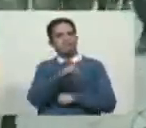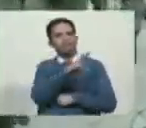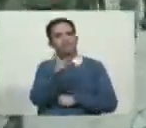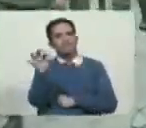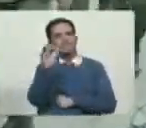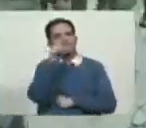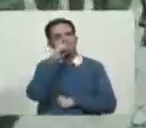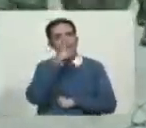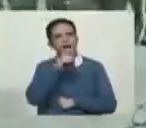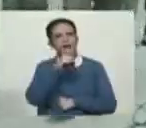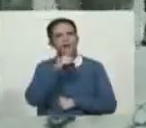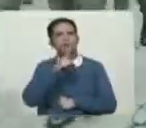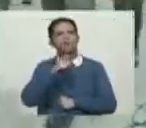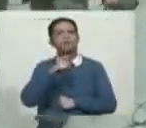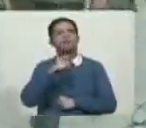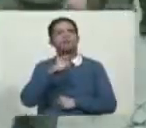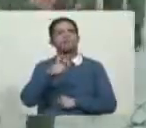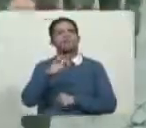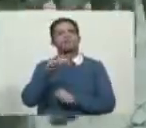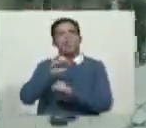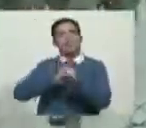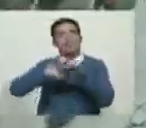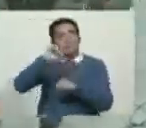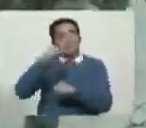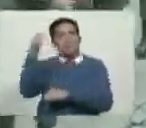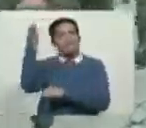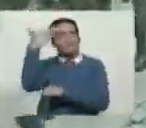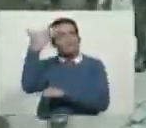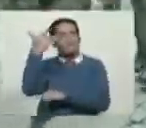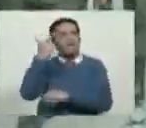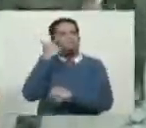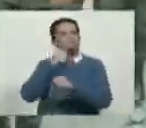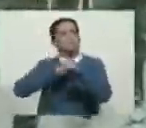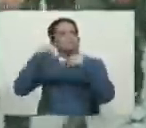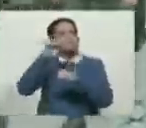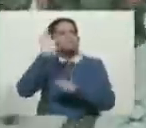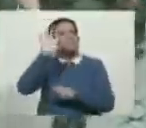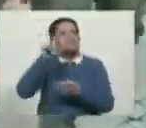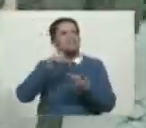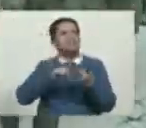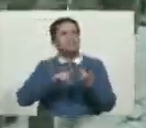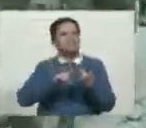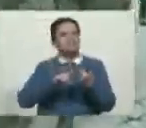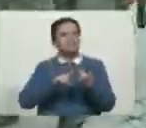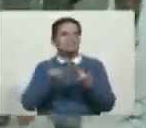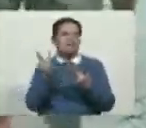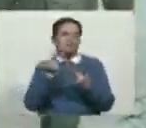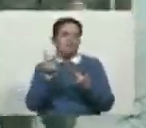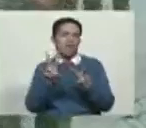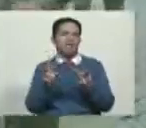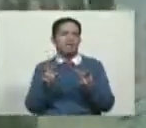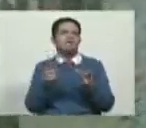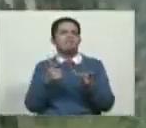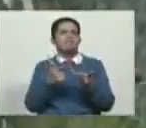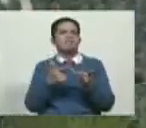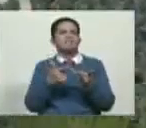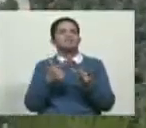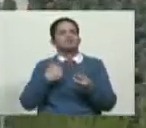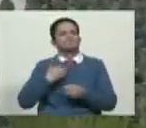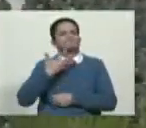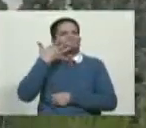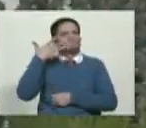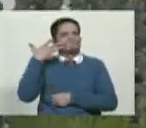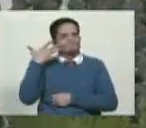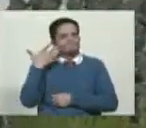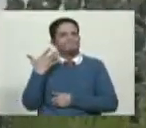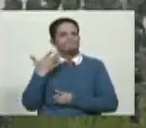de Angostura: defenderé a mi bandera, defenderé a mi nación y a mi patria Venezuela con orgullo, con